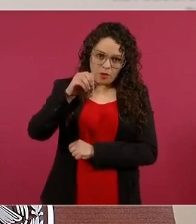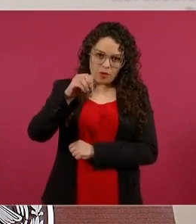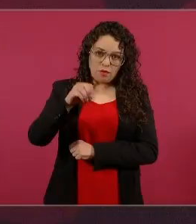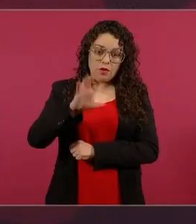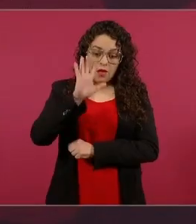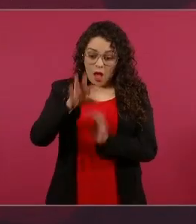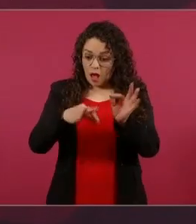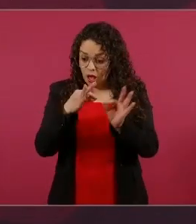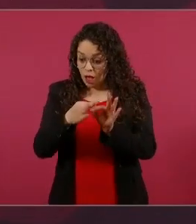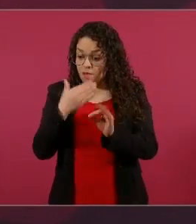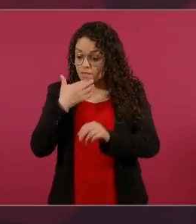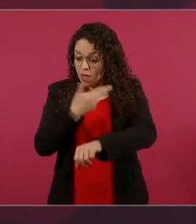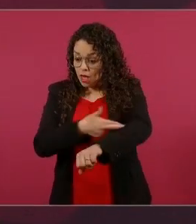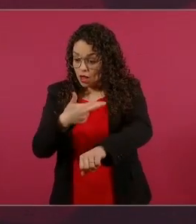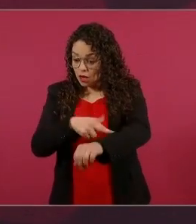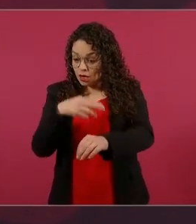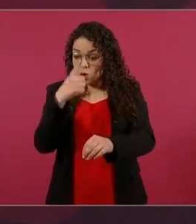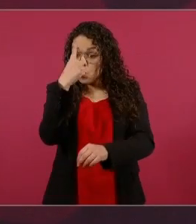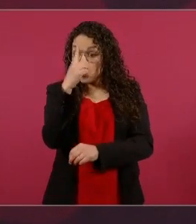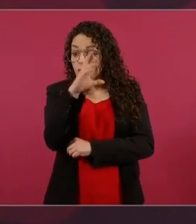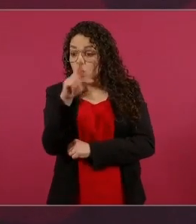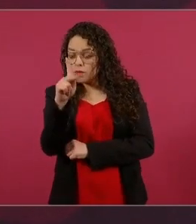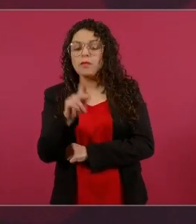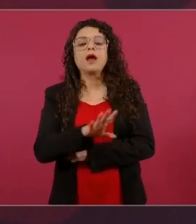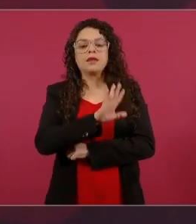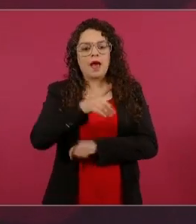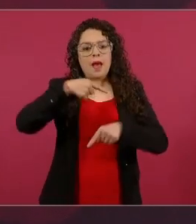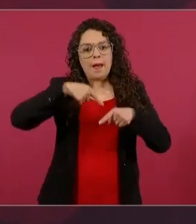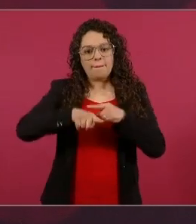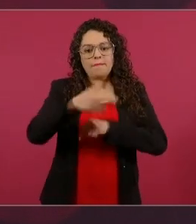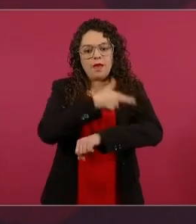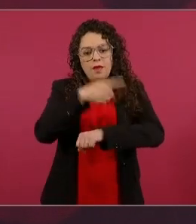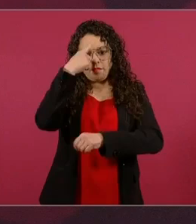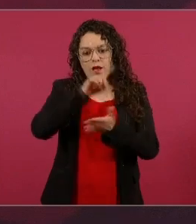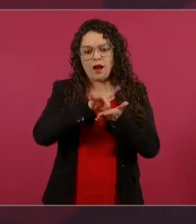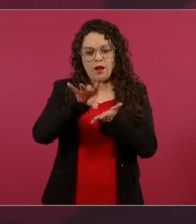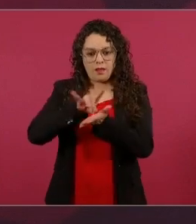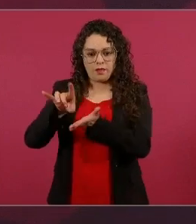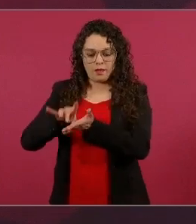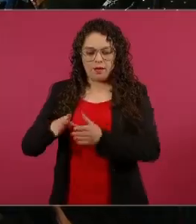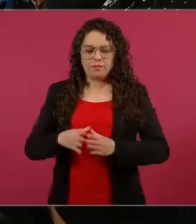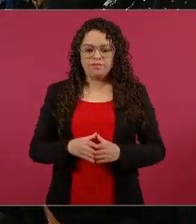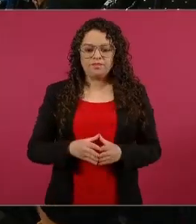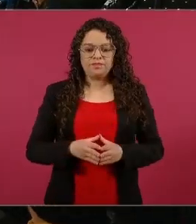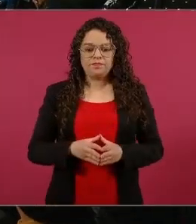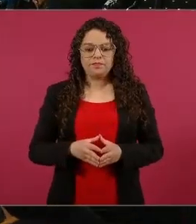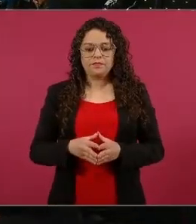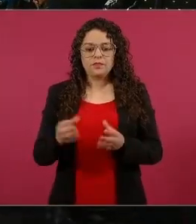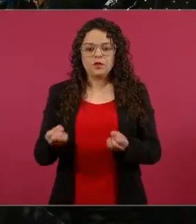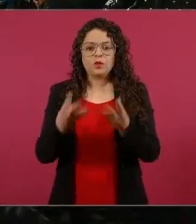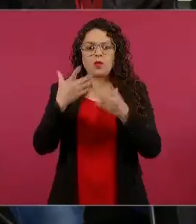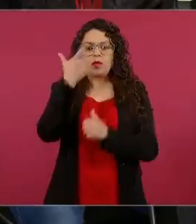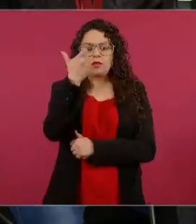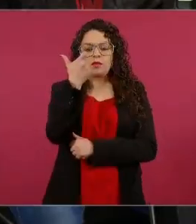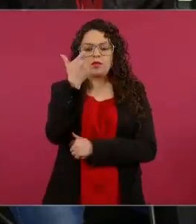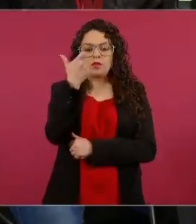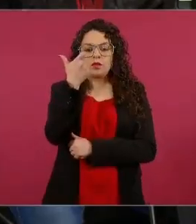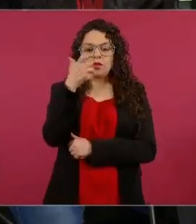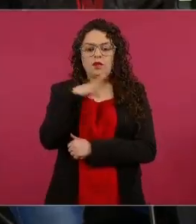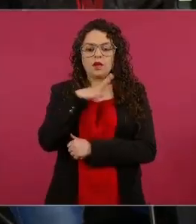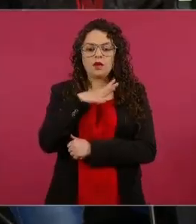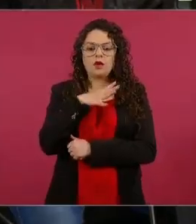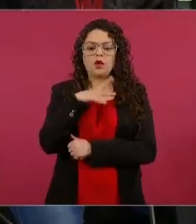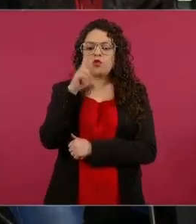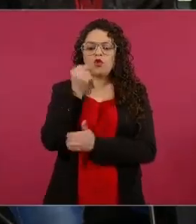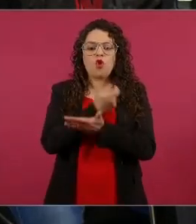nuestra tarea es atender eh beneficiario Por beneficiario para que todos cumplan cuánto recursos tienen ustedes que no se ha cobrado y